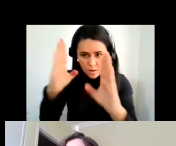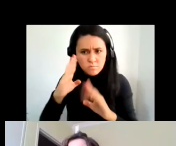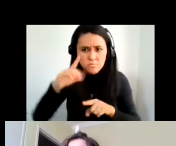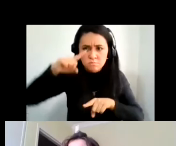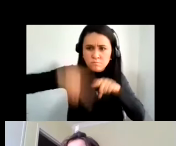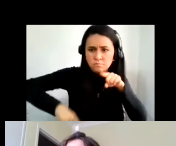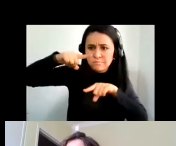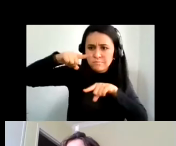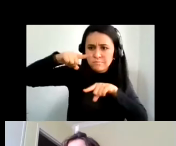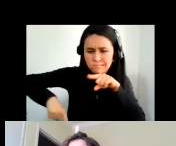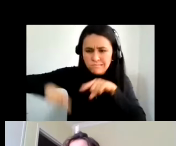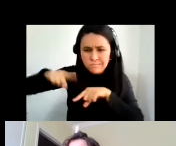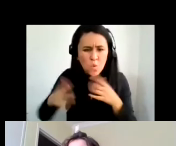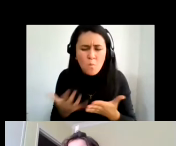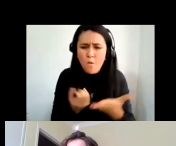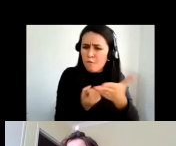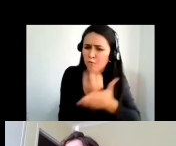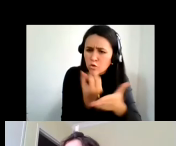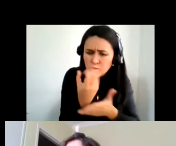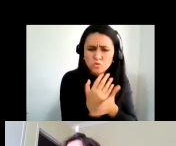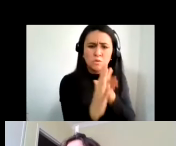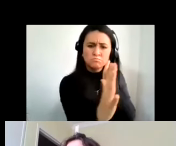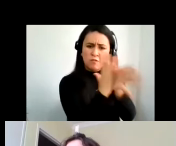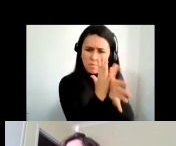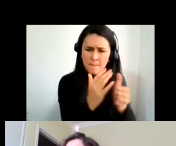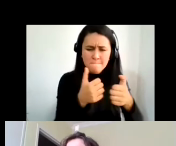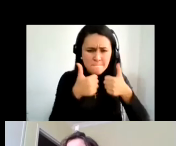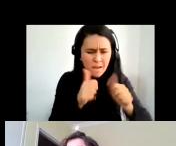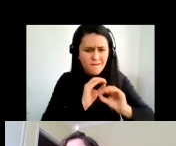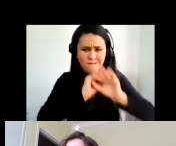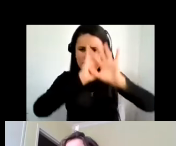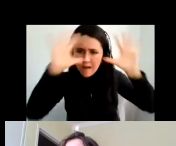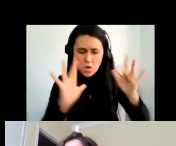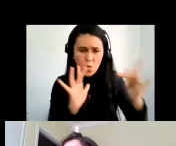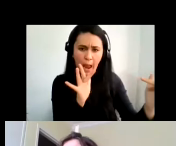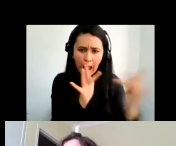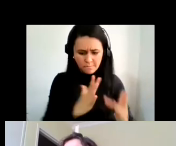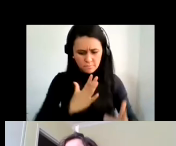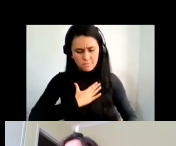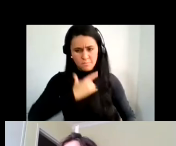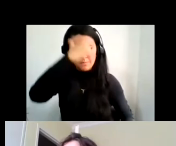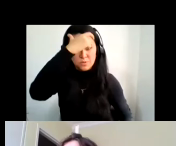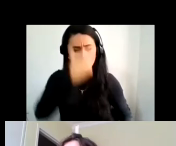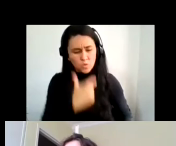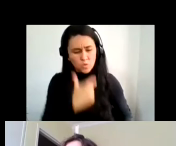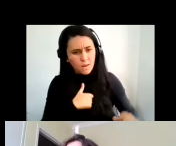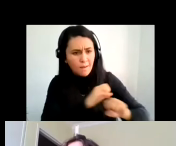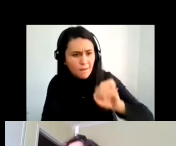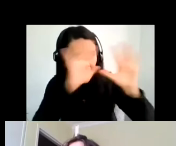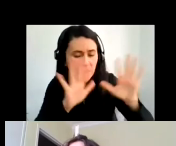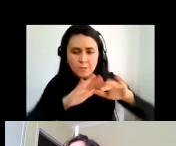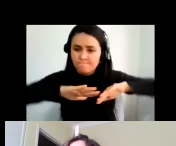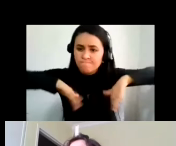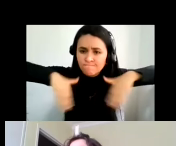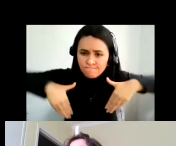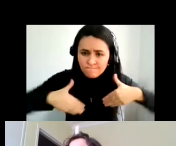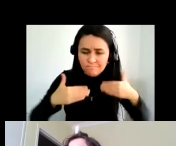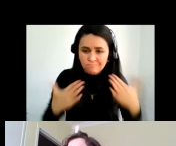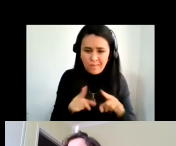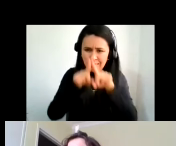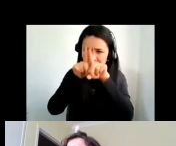instalaciones, información sobre los servicios en formatos que son apropiados y que realmente reflejan la